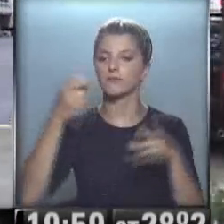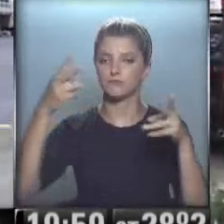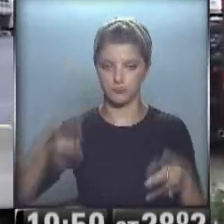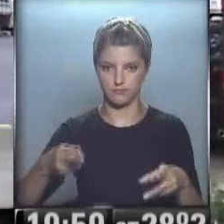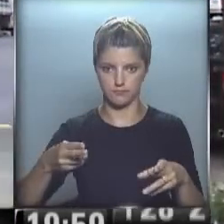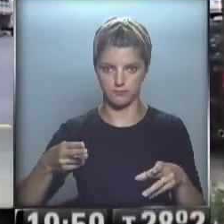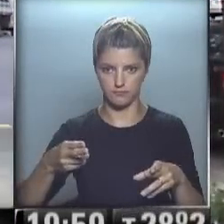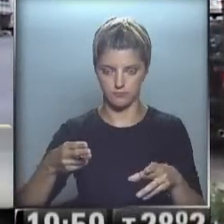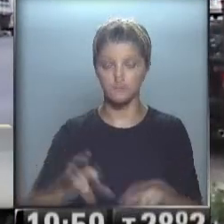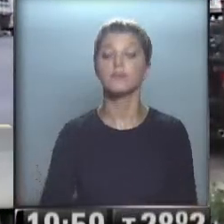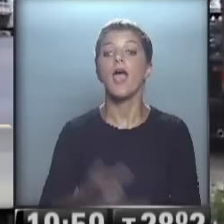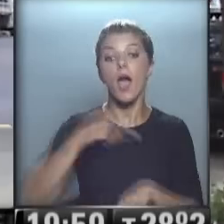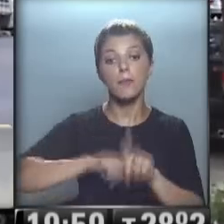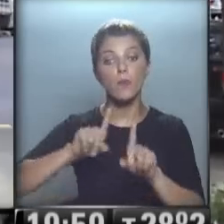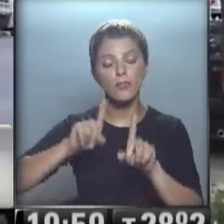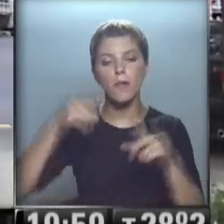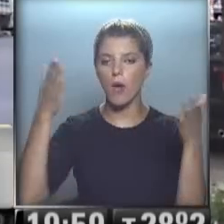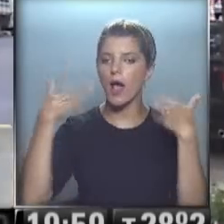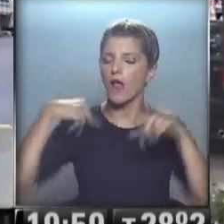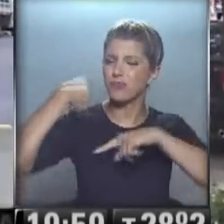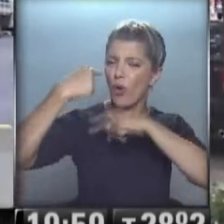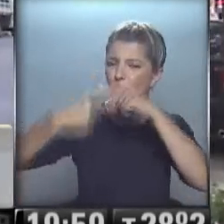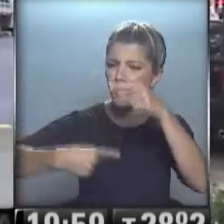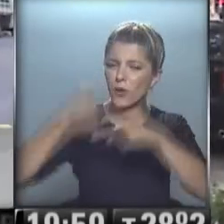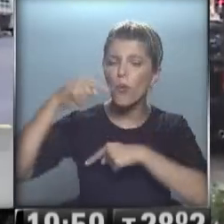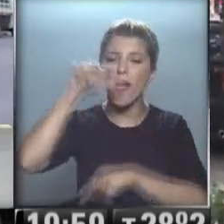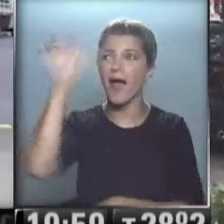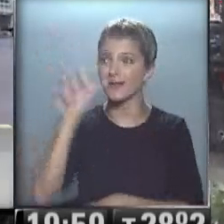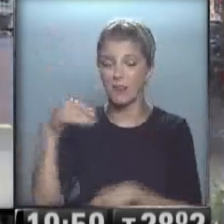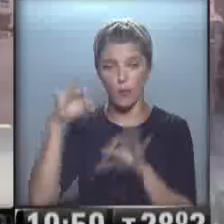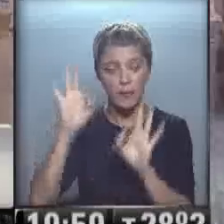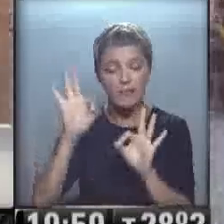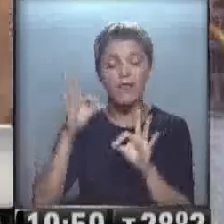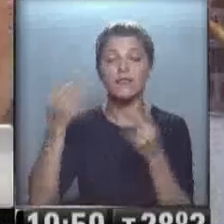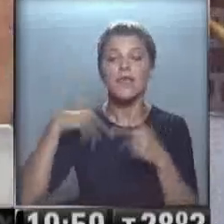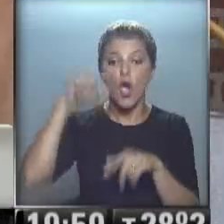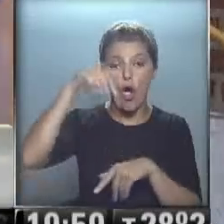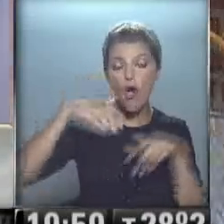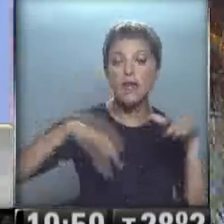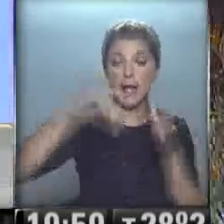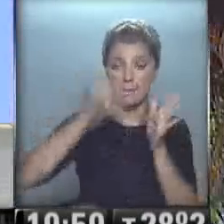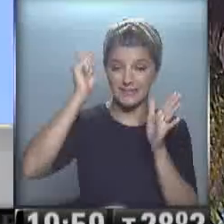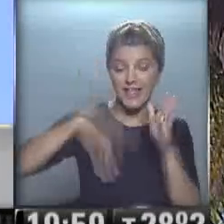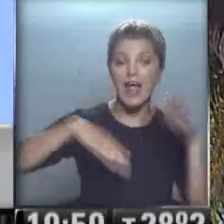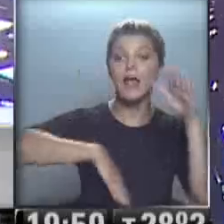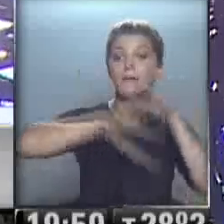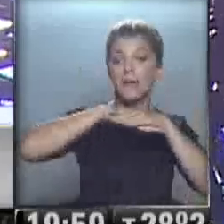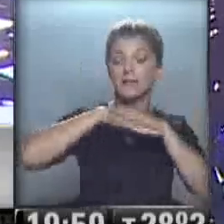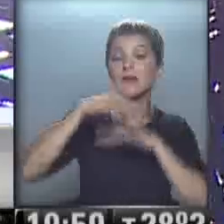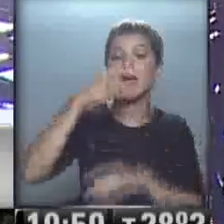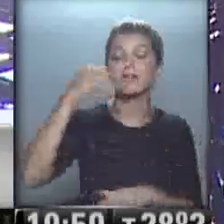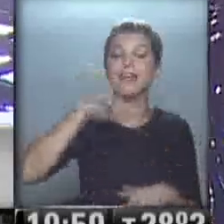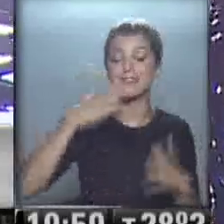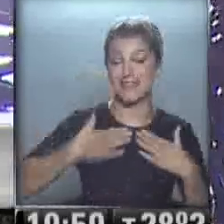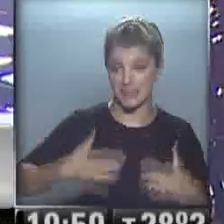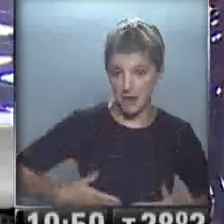eléctrico Mientras tanto el calor siguió agobiando buena parte del país en la capital la térmica superó y los 46 gr se registró la ola